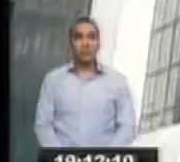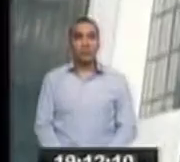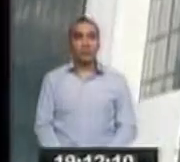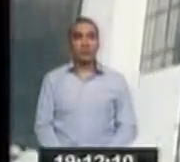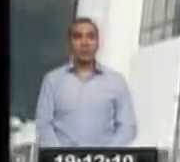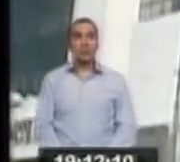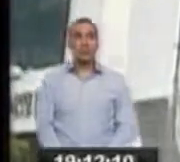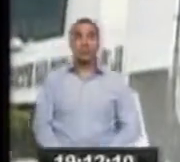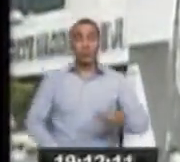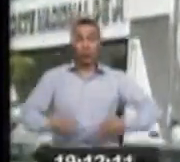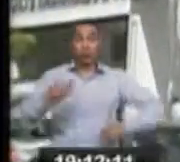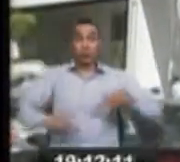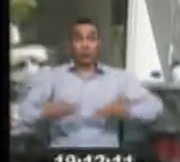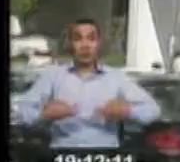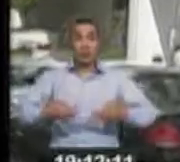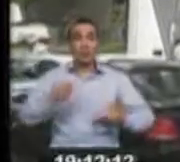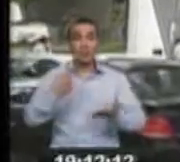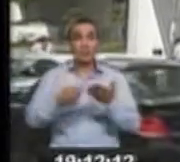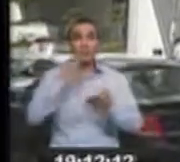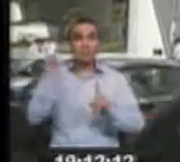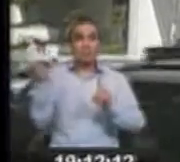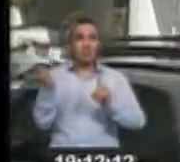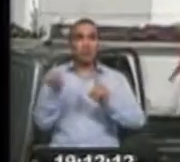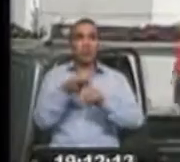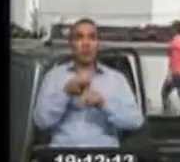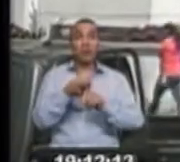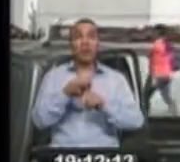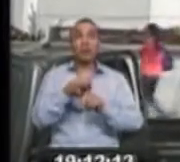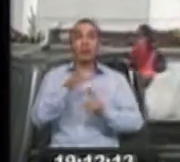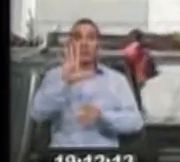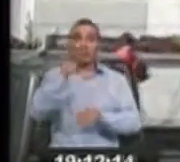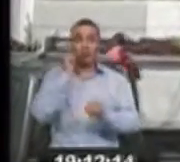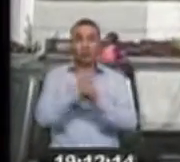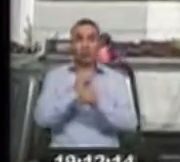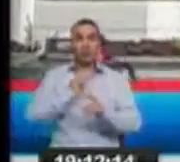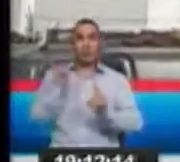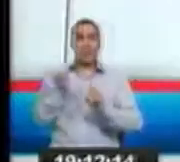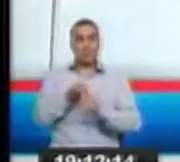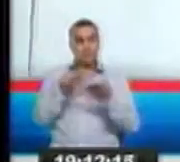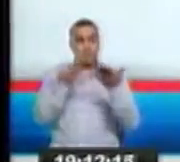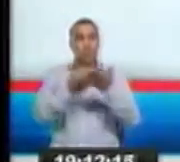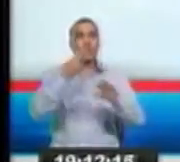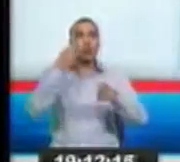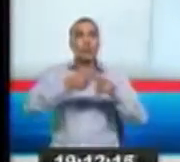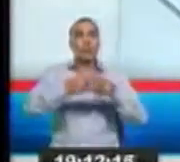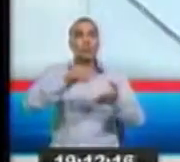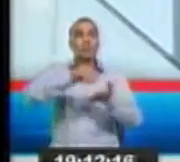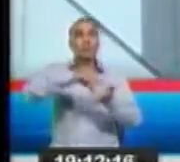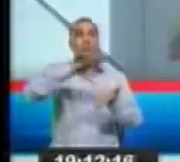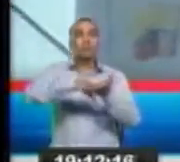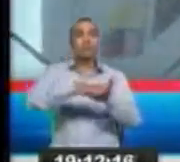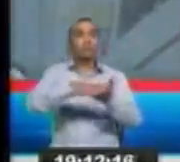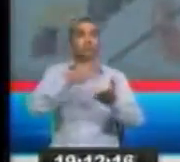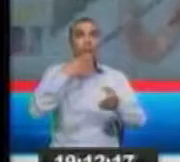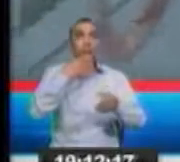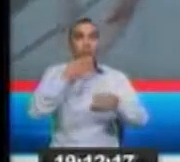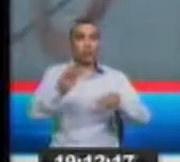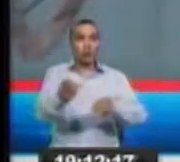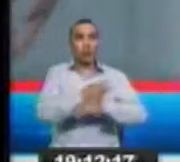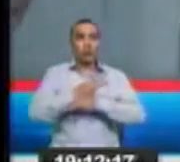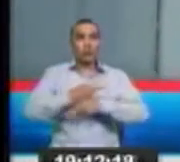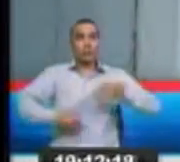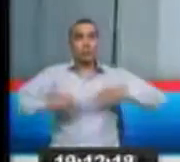La Corte Nacional de Justicia fue la primera de cinco instituciones que remitió la terna para la conformación del Consejo de la